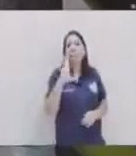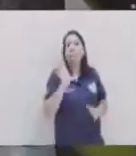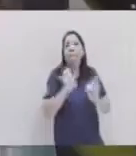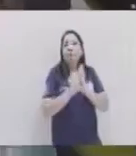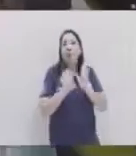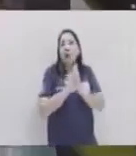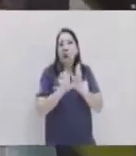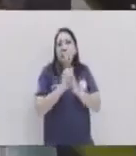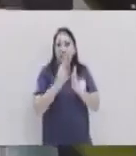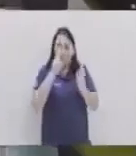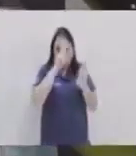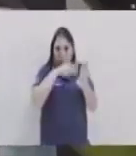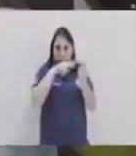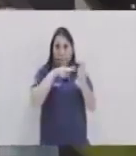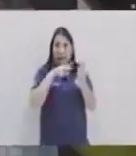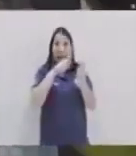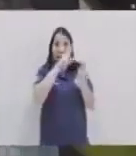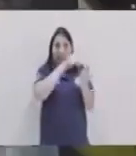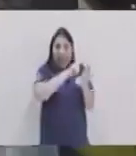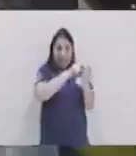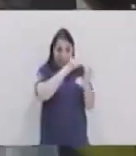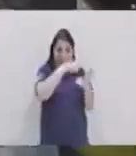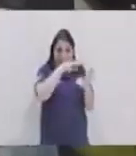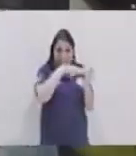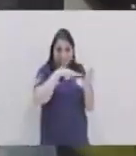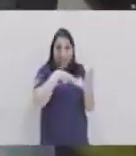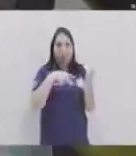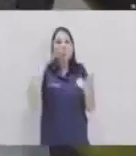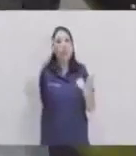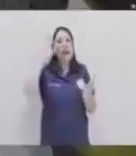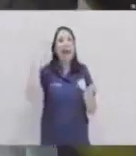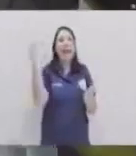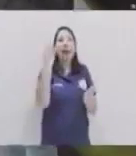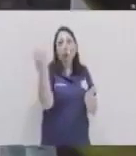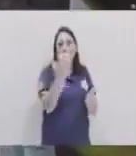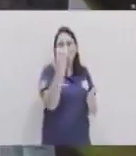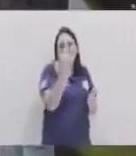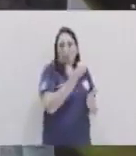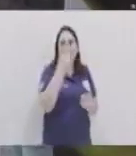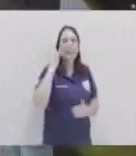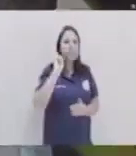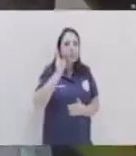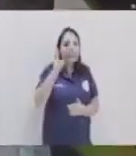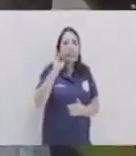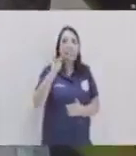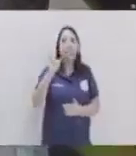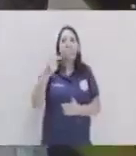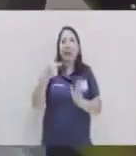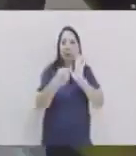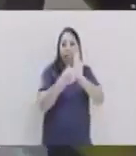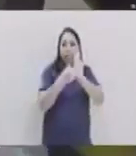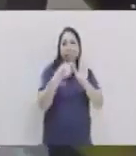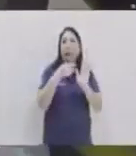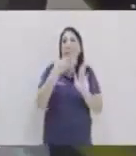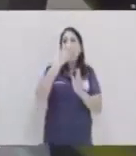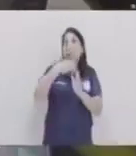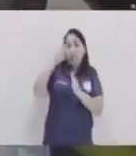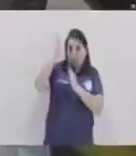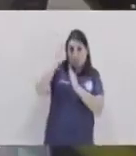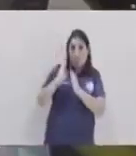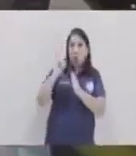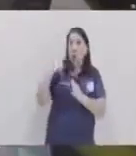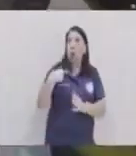vez a literatura europea, por decirlo así, pues siempre mencionan a sus dioses y pues la manera en que